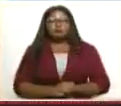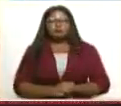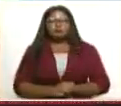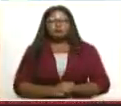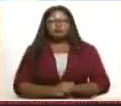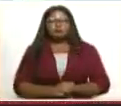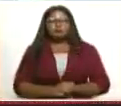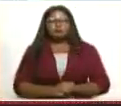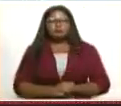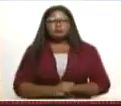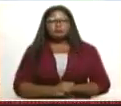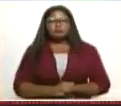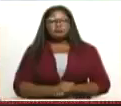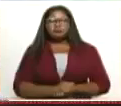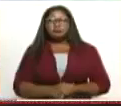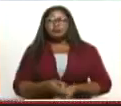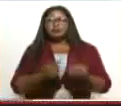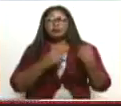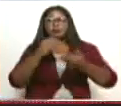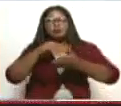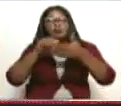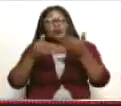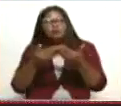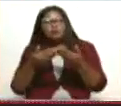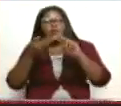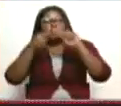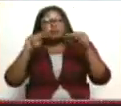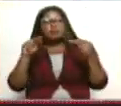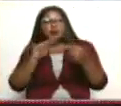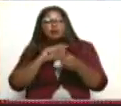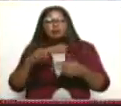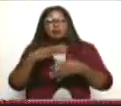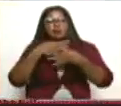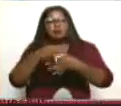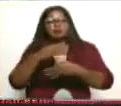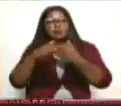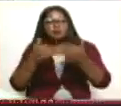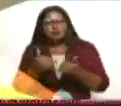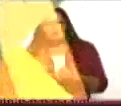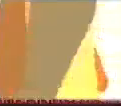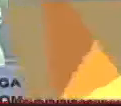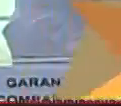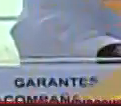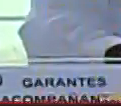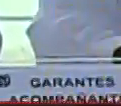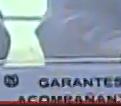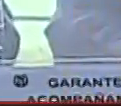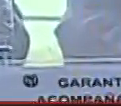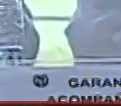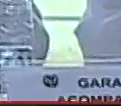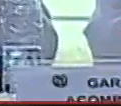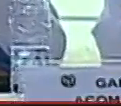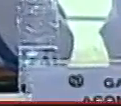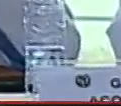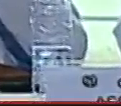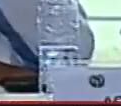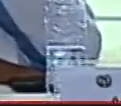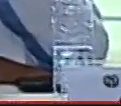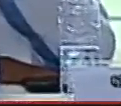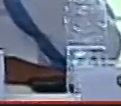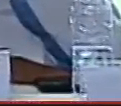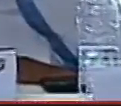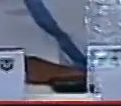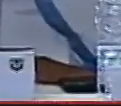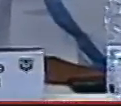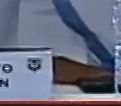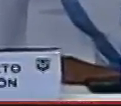escollos a la paz por intereses que son totalmente ajenos al interés de cada uno de los países.